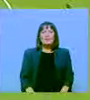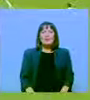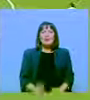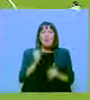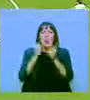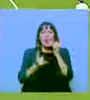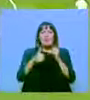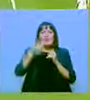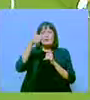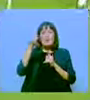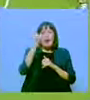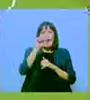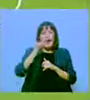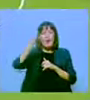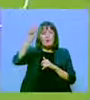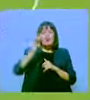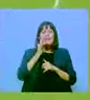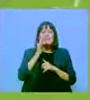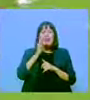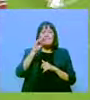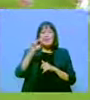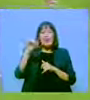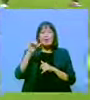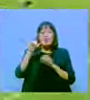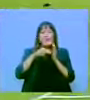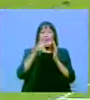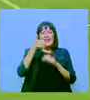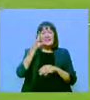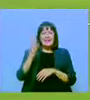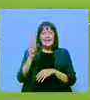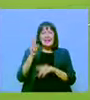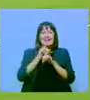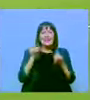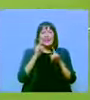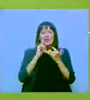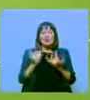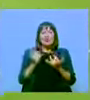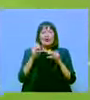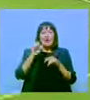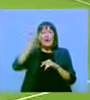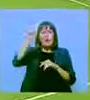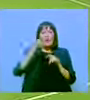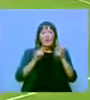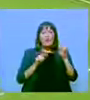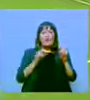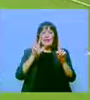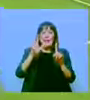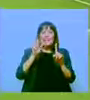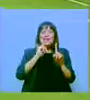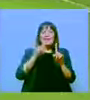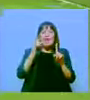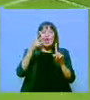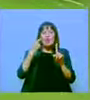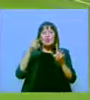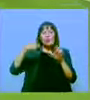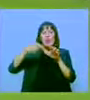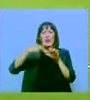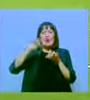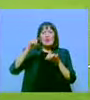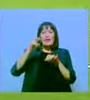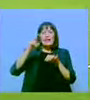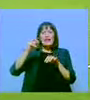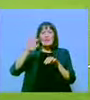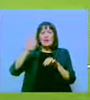La última victoria de Alajuelense en Tibás se produjo en mayo de 2016. Los rojinegros triunfaron 1-3 con dos anotaciones de José Guillermo